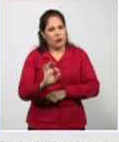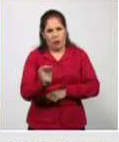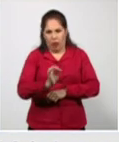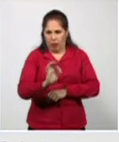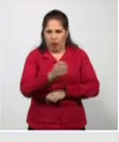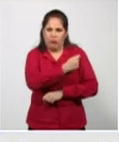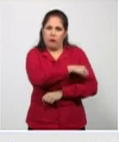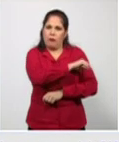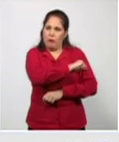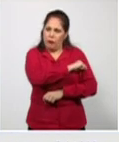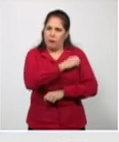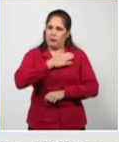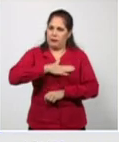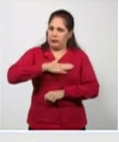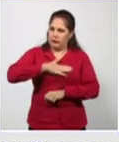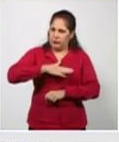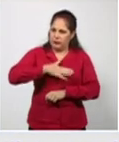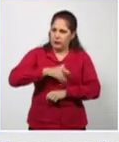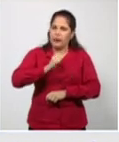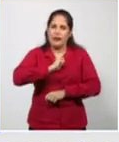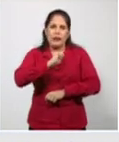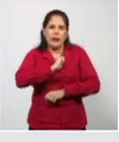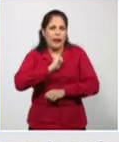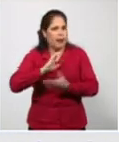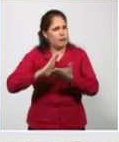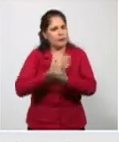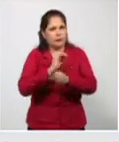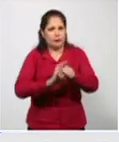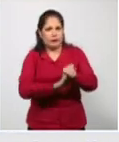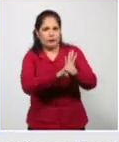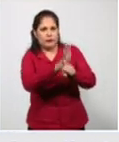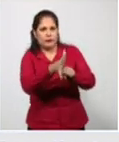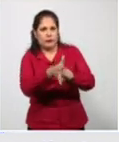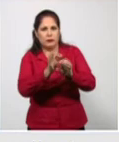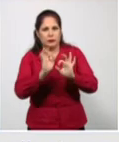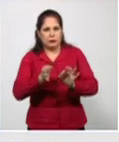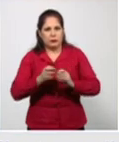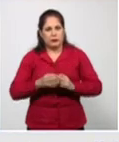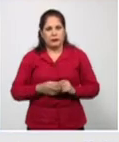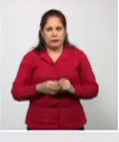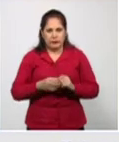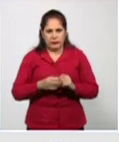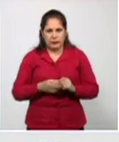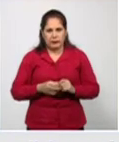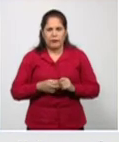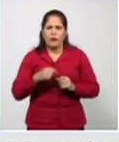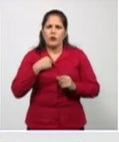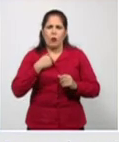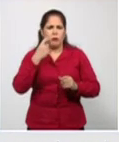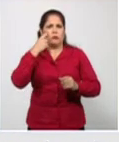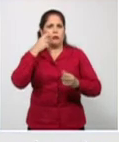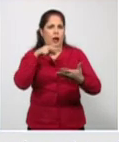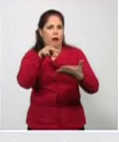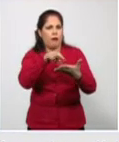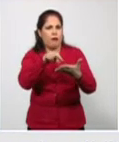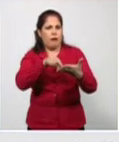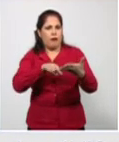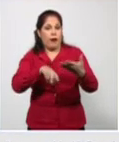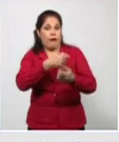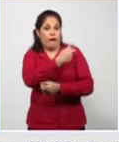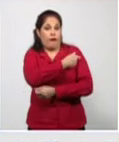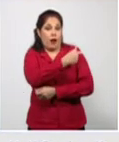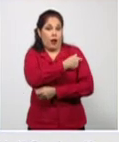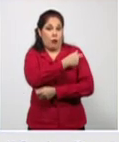población, lógicamente en busca de la cura ante esta letal enfermedad. Leía que la vacuna de